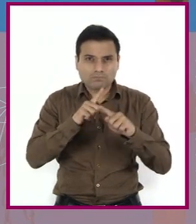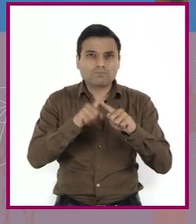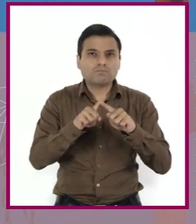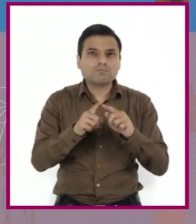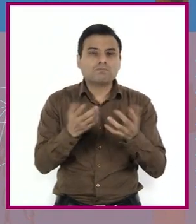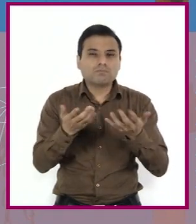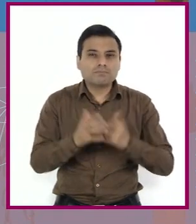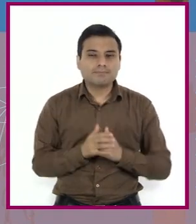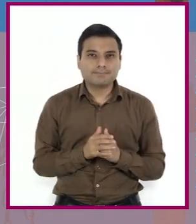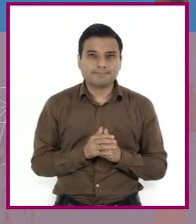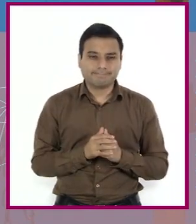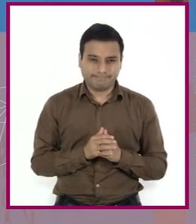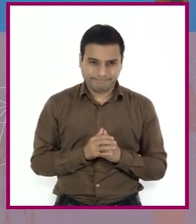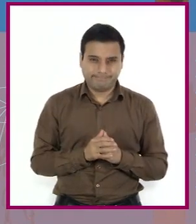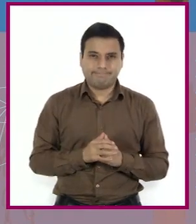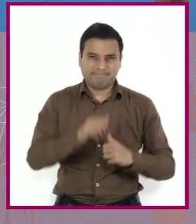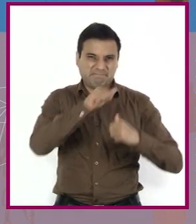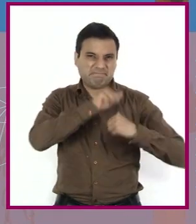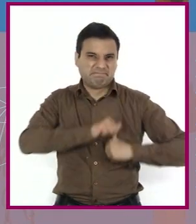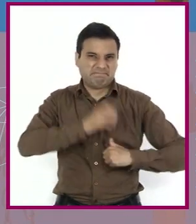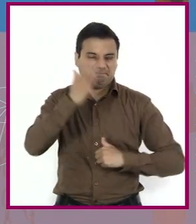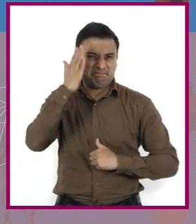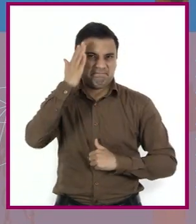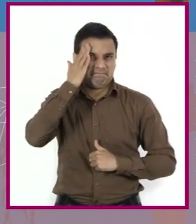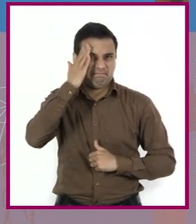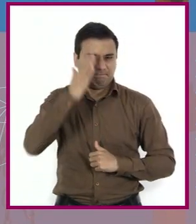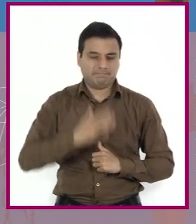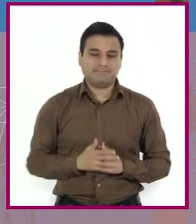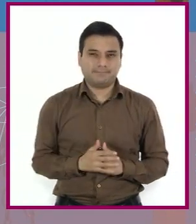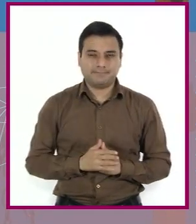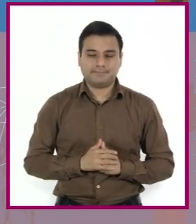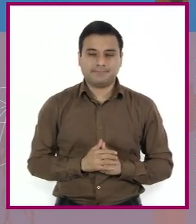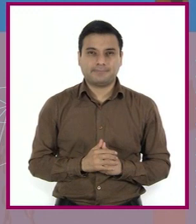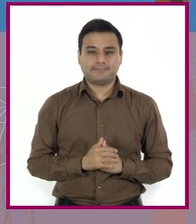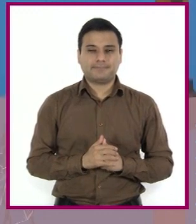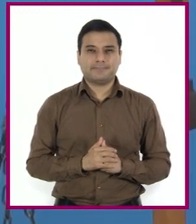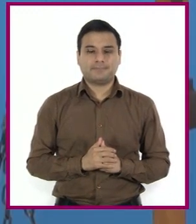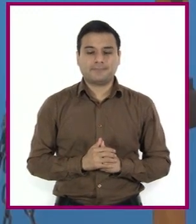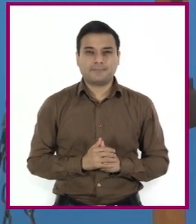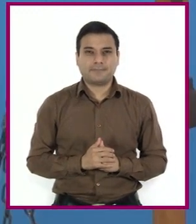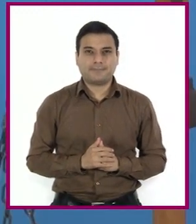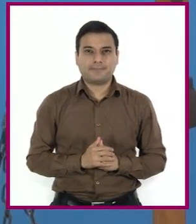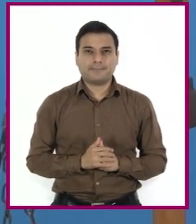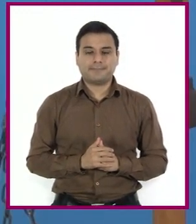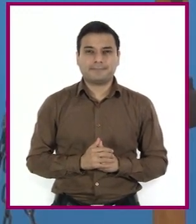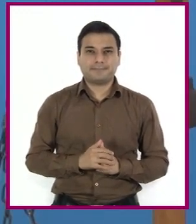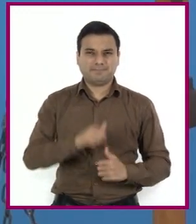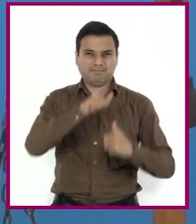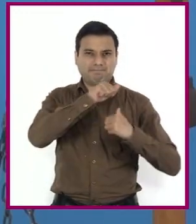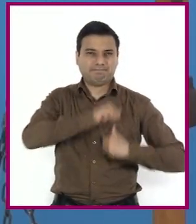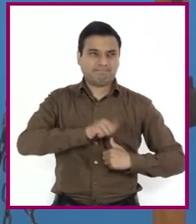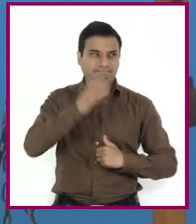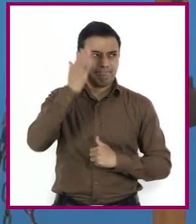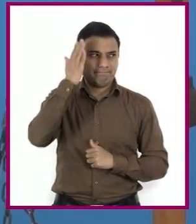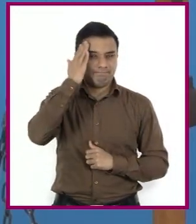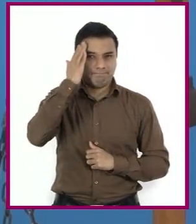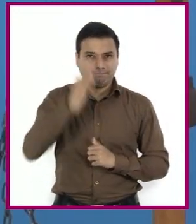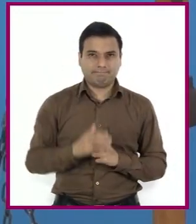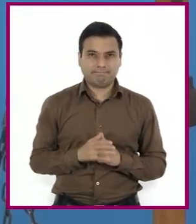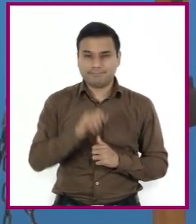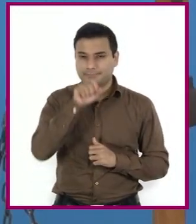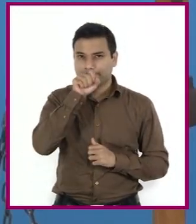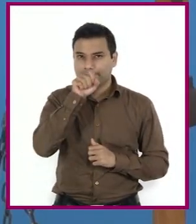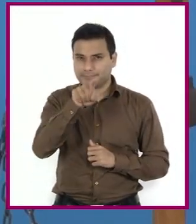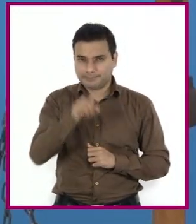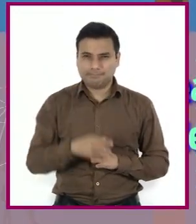definen como poder que gobierna o ejerce el mando. Una de las funciones de las autoridades y de las y los